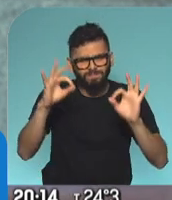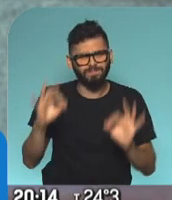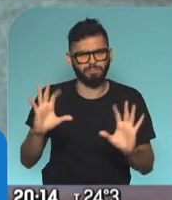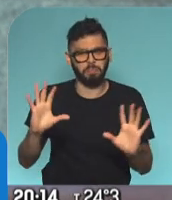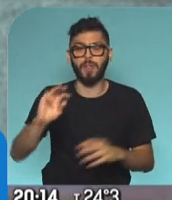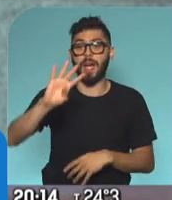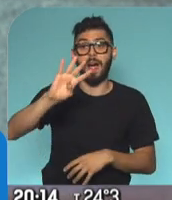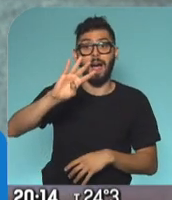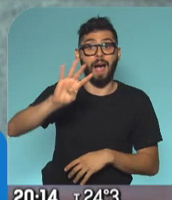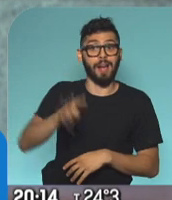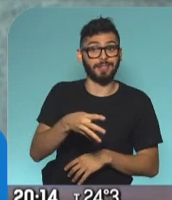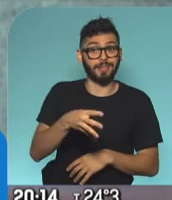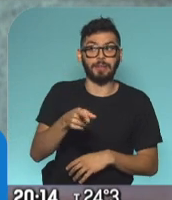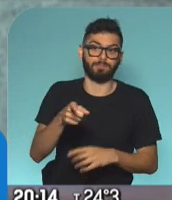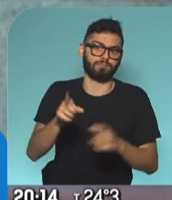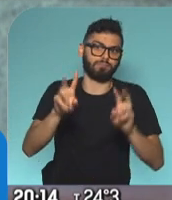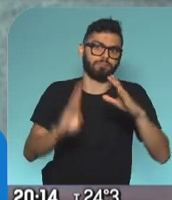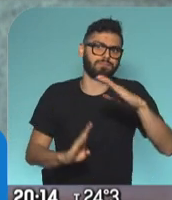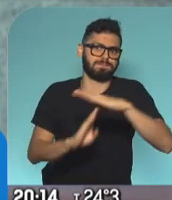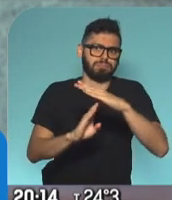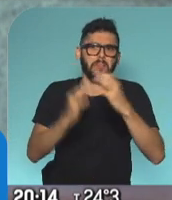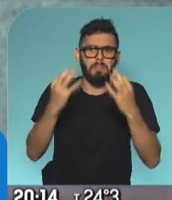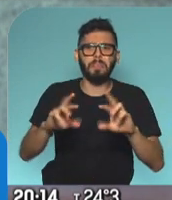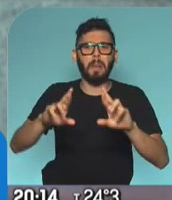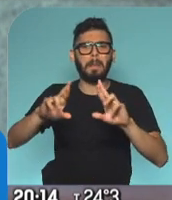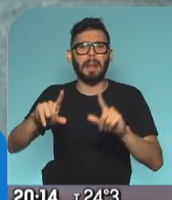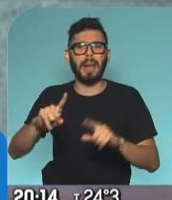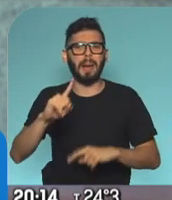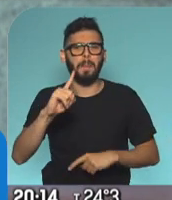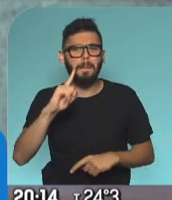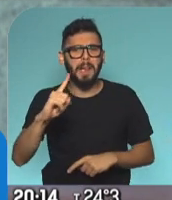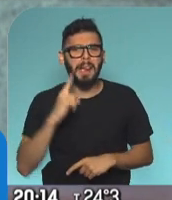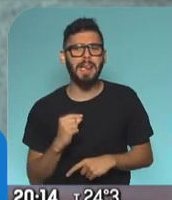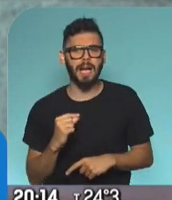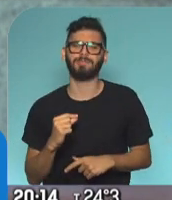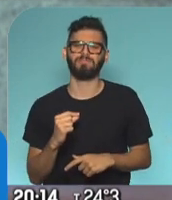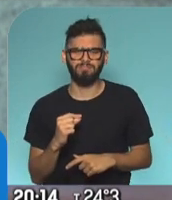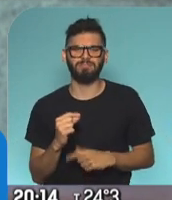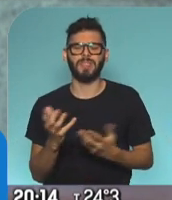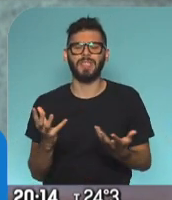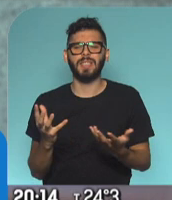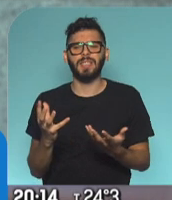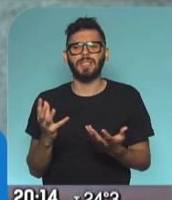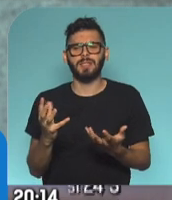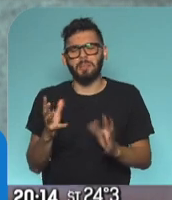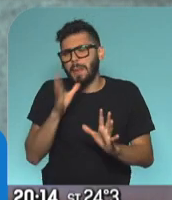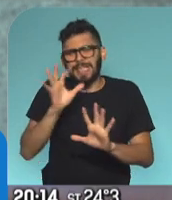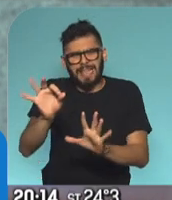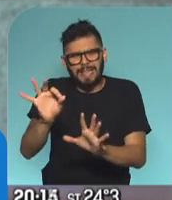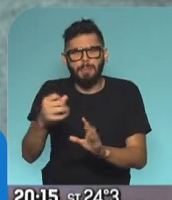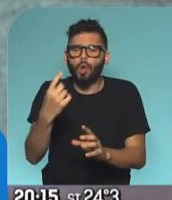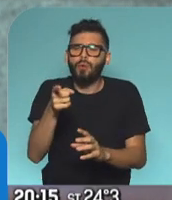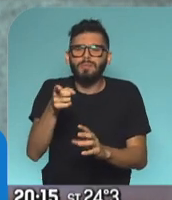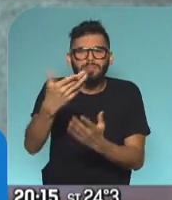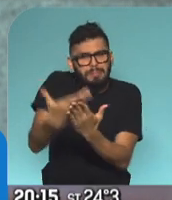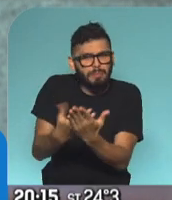que anses es protagonista del tema del plan de los mil días que tiene en general creo que ya se sabe pero que dos o tres